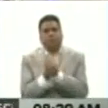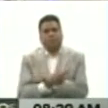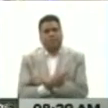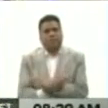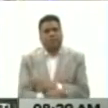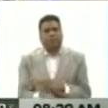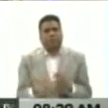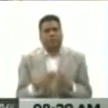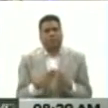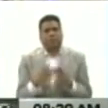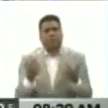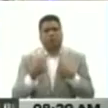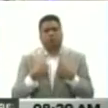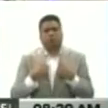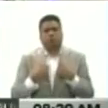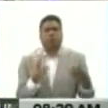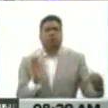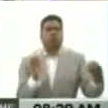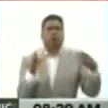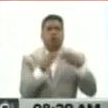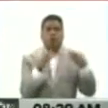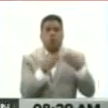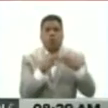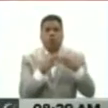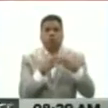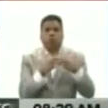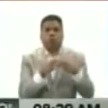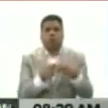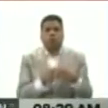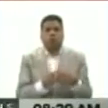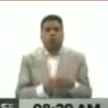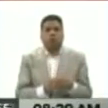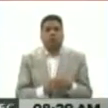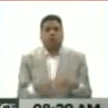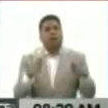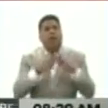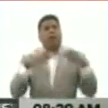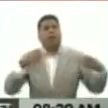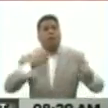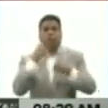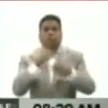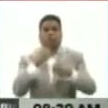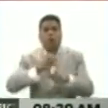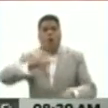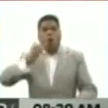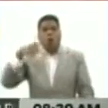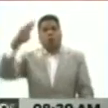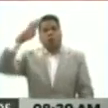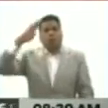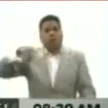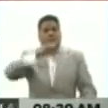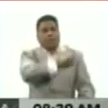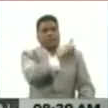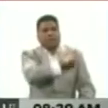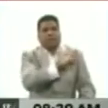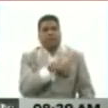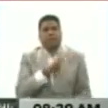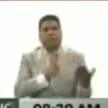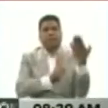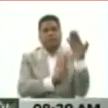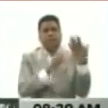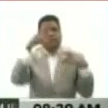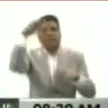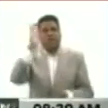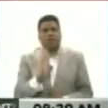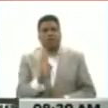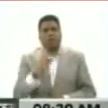reuní con el general Almado, también tremendo general, yo lo felicito también por su gran trabajo y porque la presencia de Dios mora en el general, es un